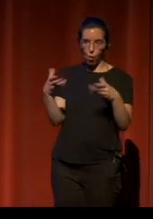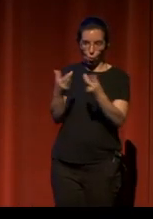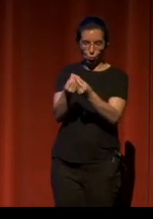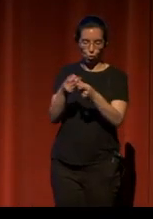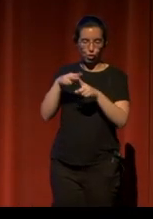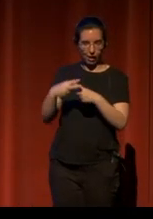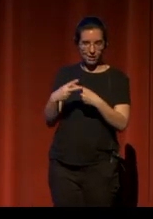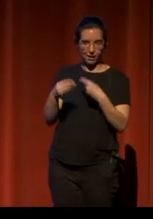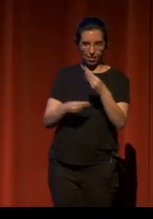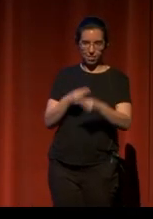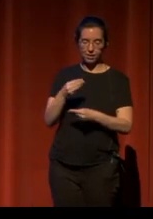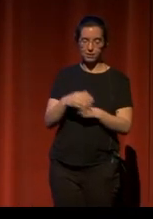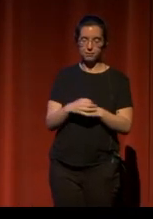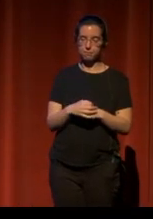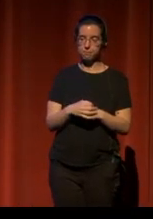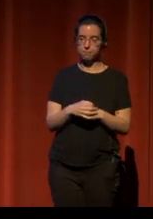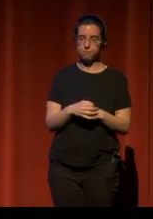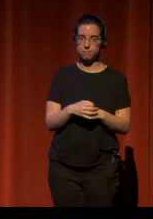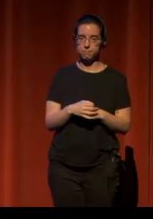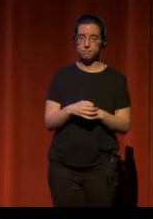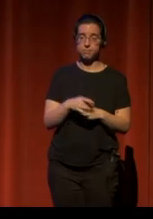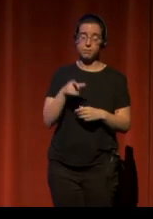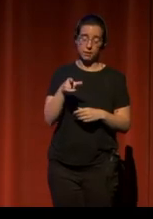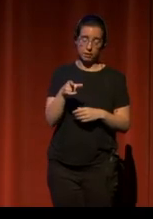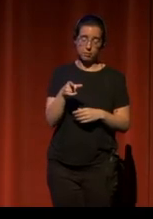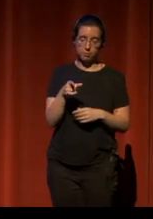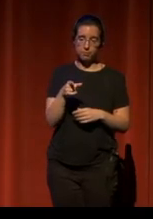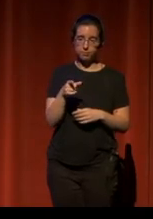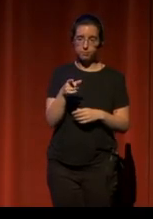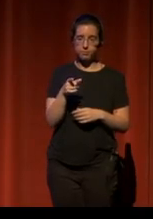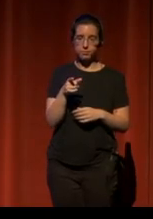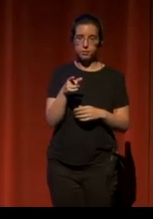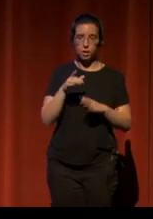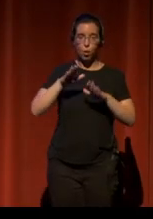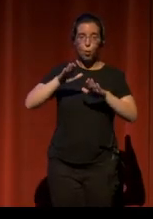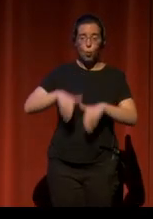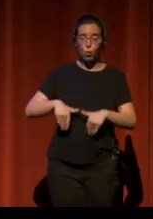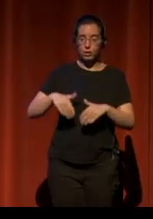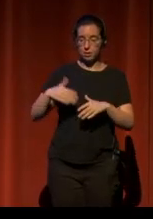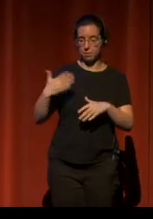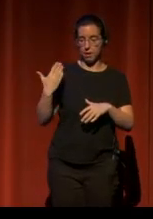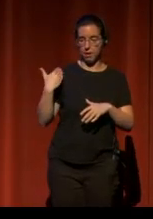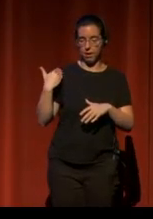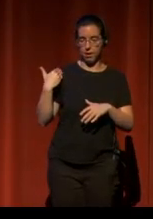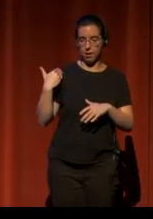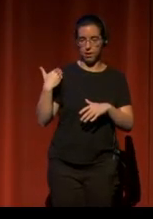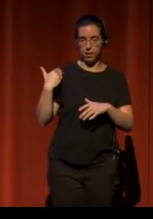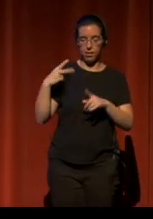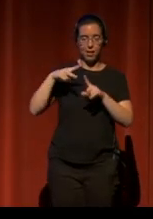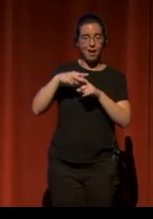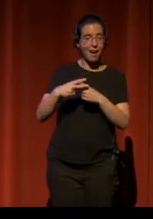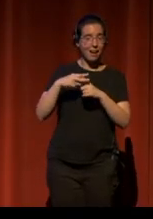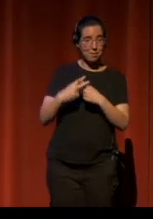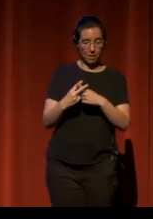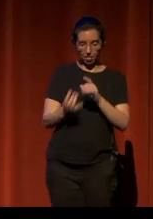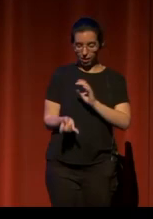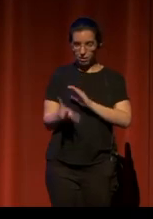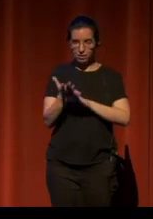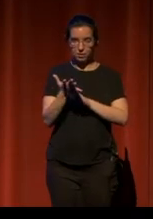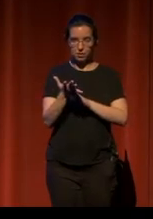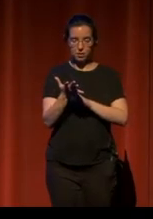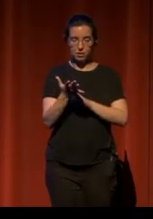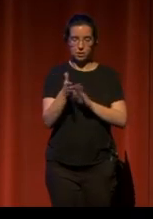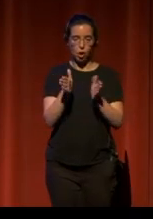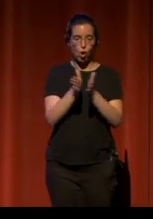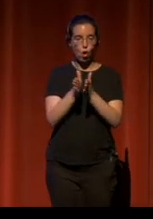Aunque efectivamente Bueno pues en fin La Última Generación de de herramientas que hemos sacado con mi